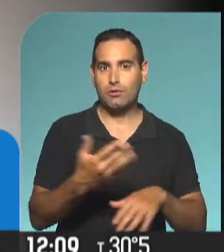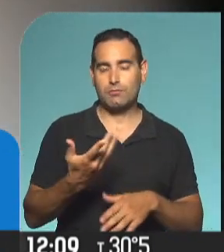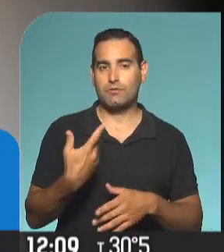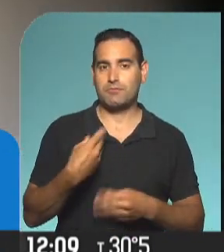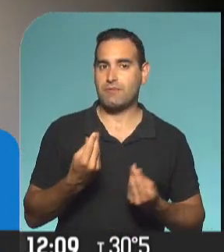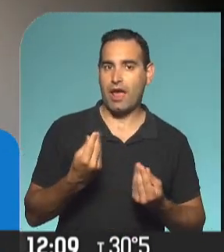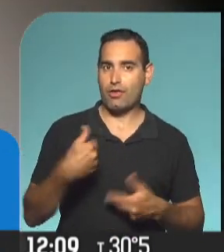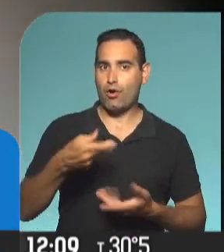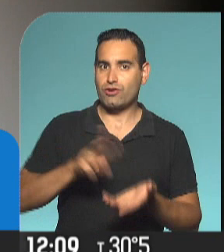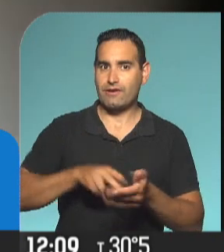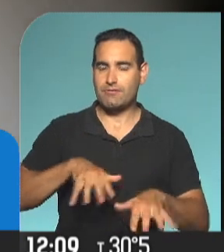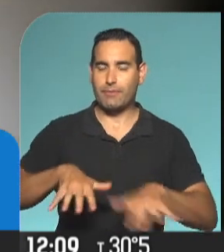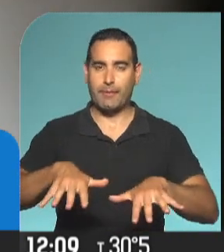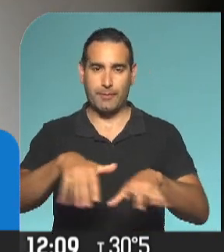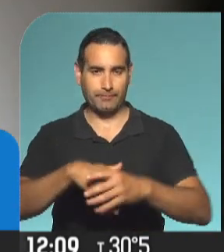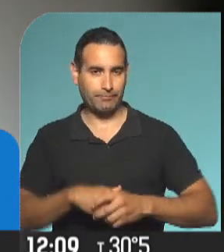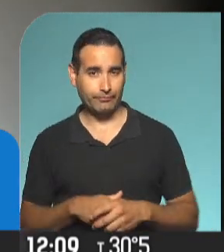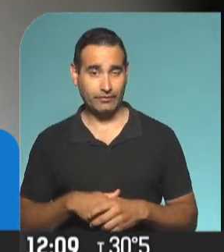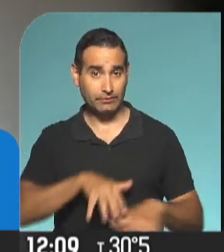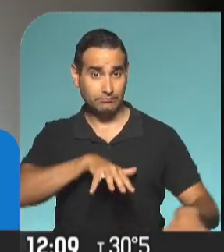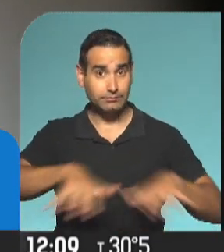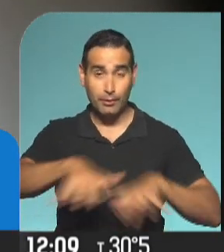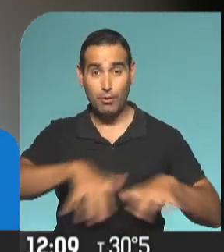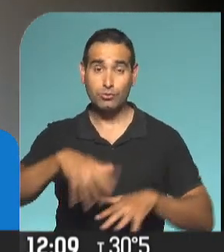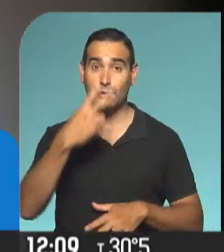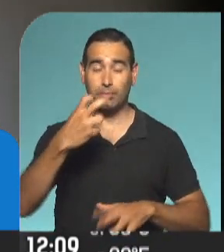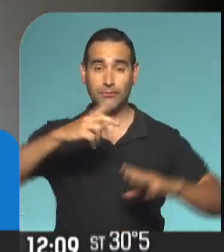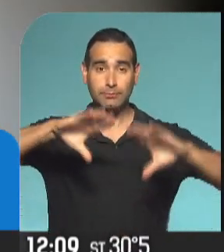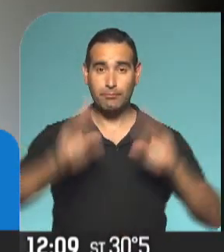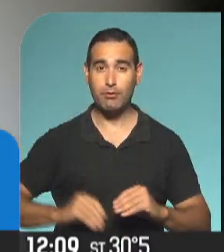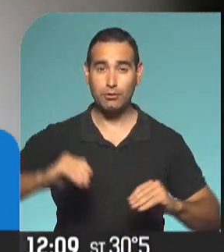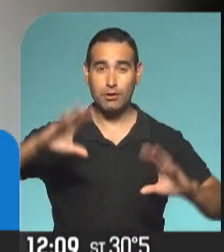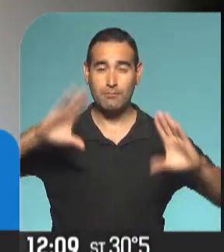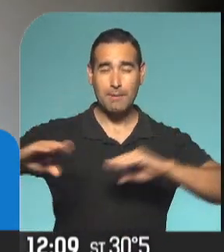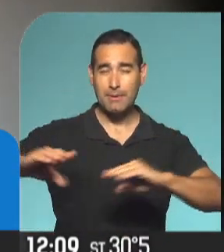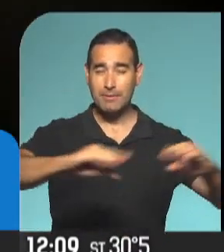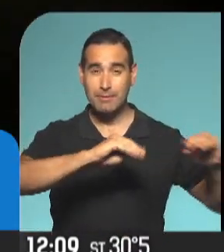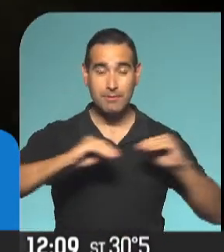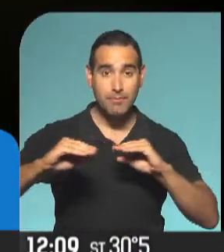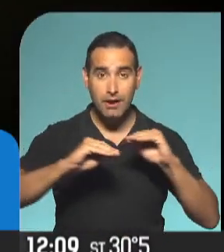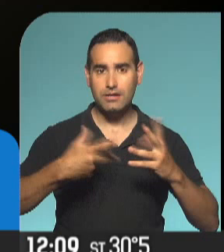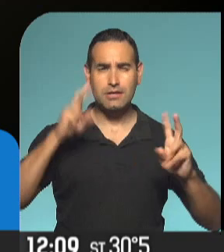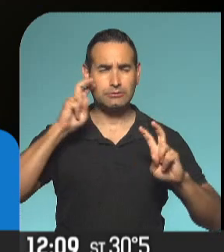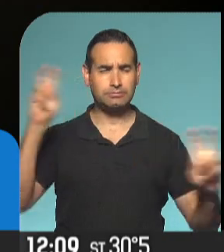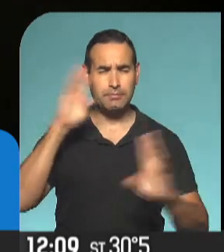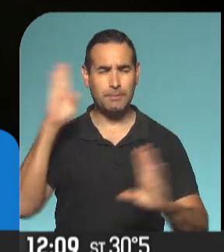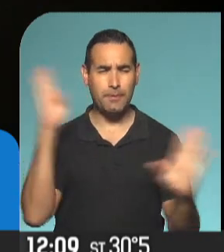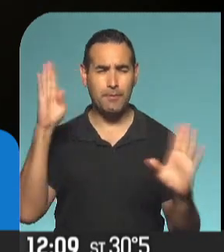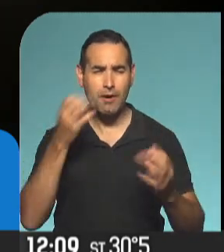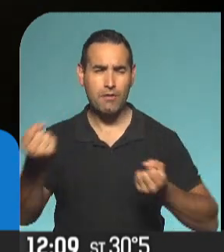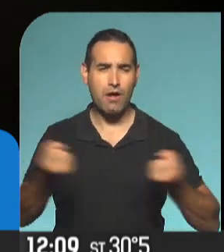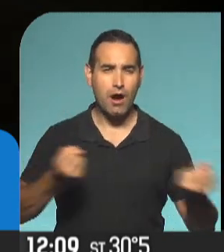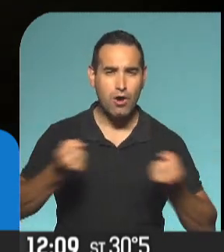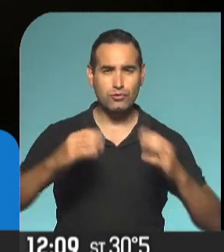cuales fueron por decenas. Al momento del terremoto se cortó la luz en distintas localidades y sonaron a coro las alarmas de autos y